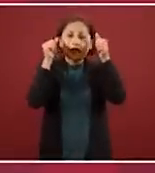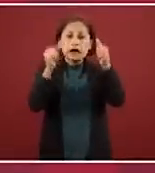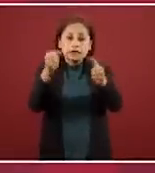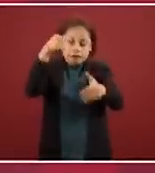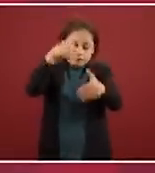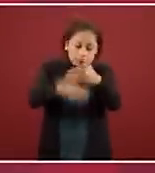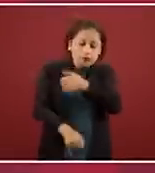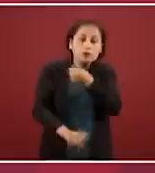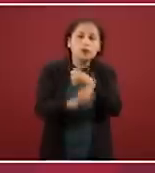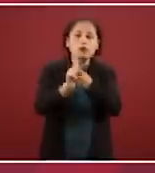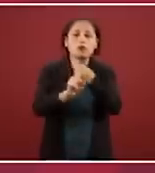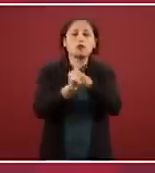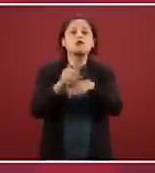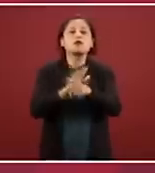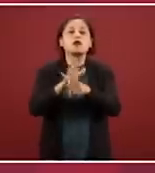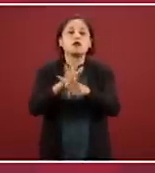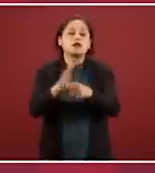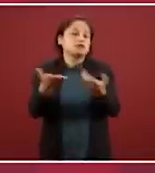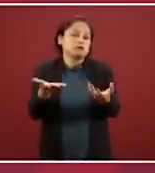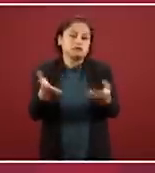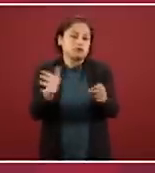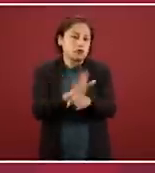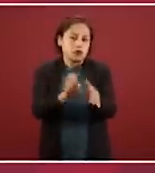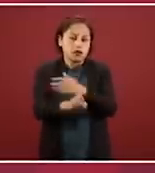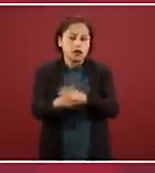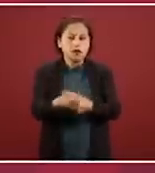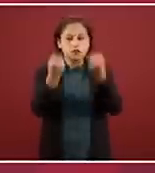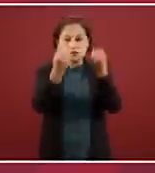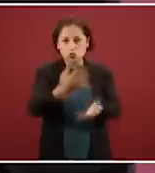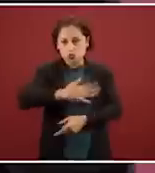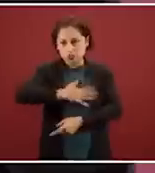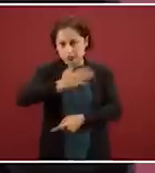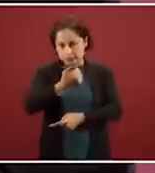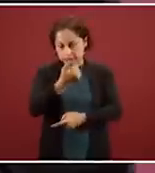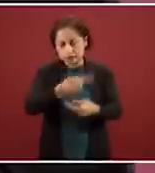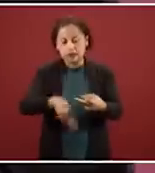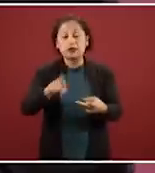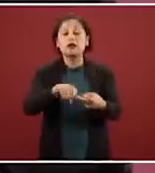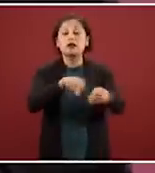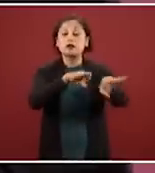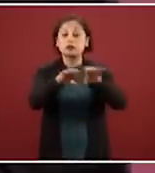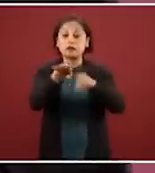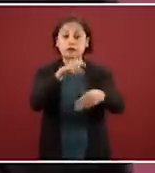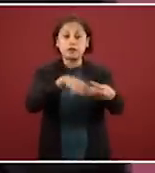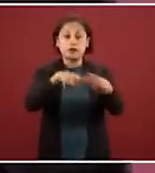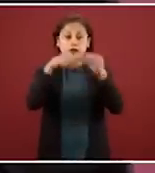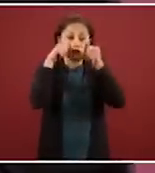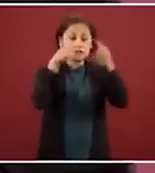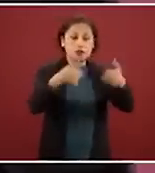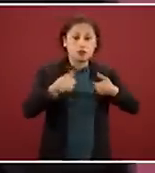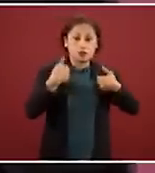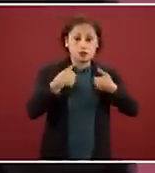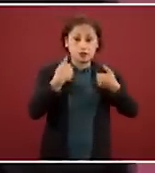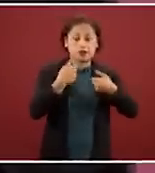primero, que haya bienestar, que haya trabajo, que se atienda a los jóvenes, segundo, la Guardia